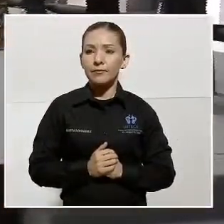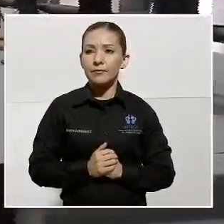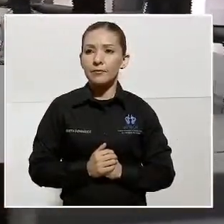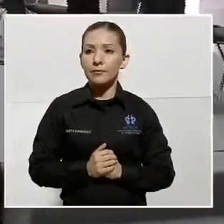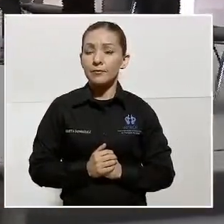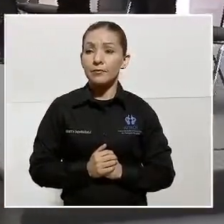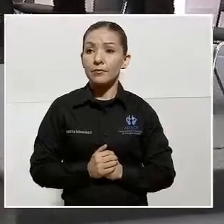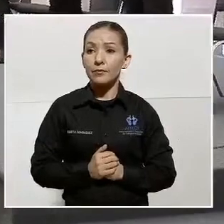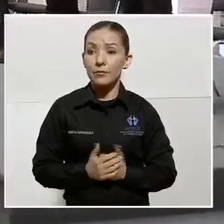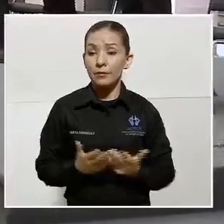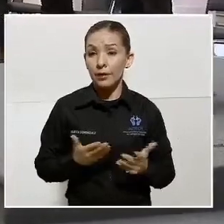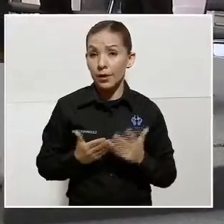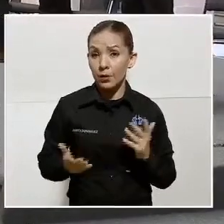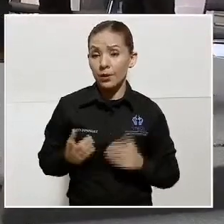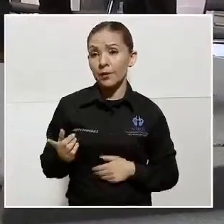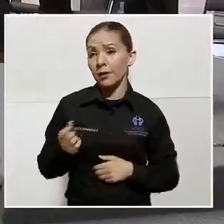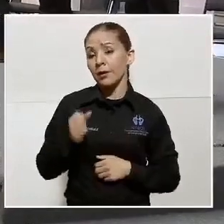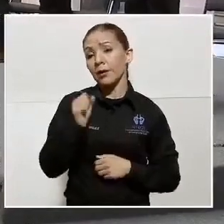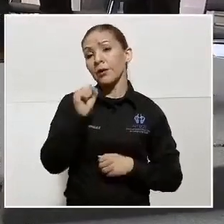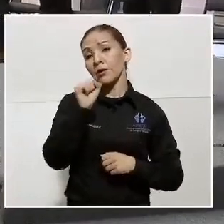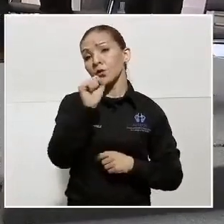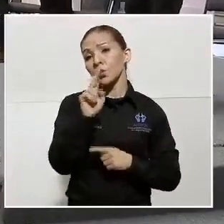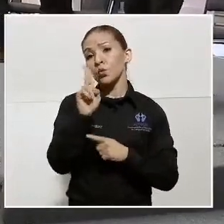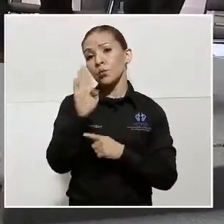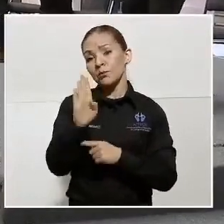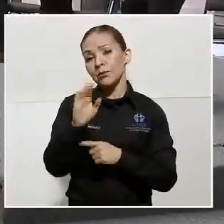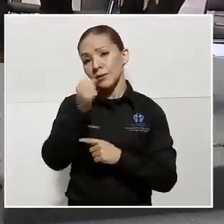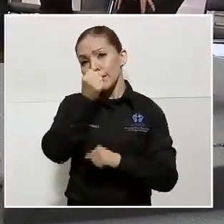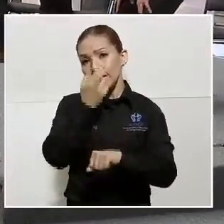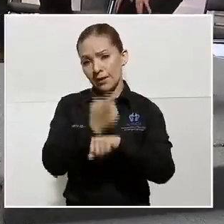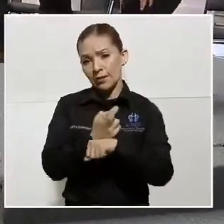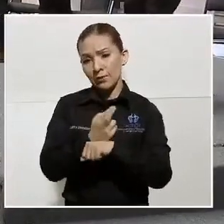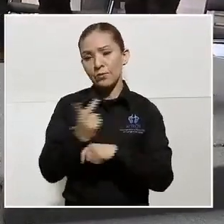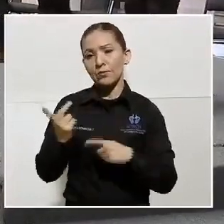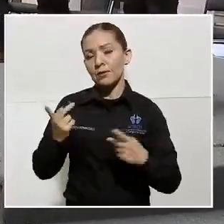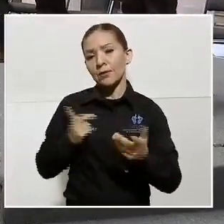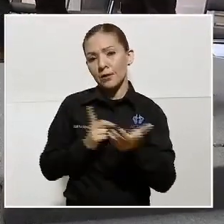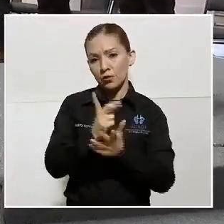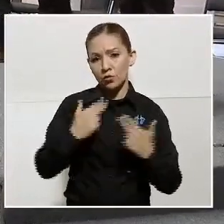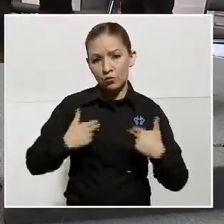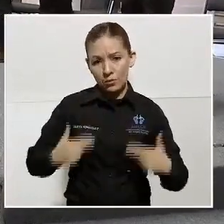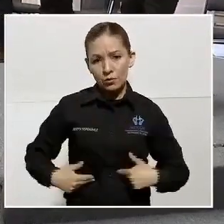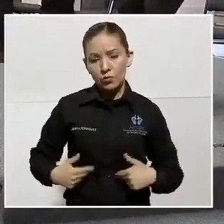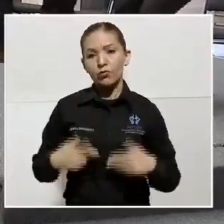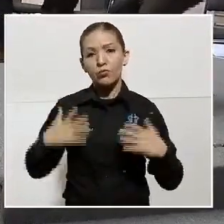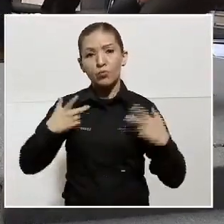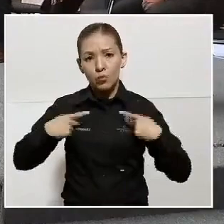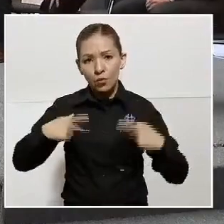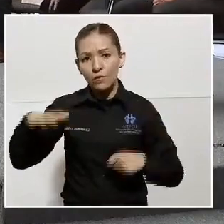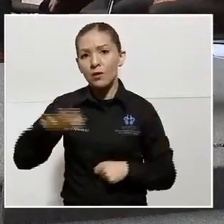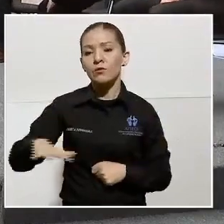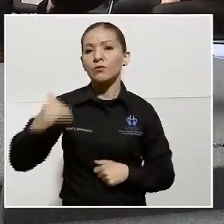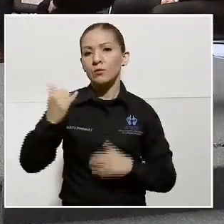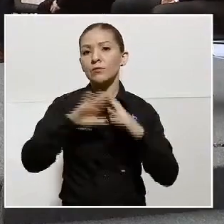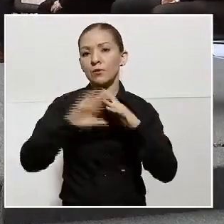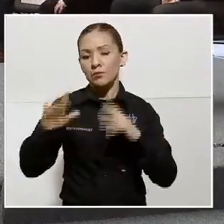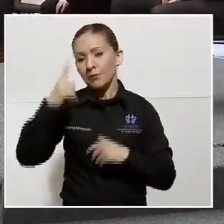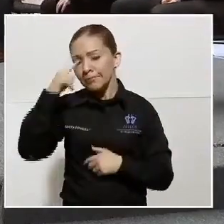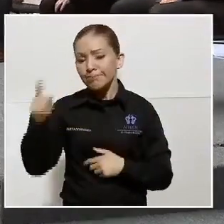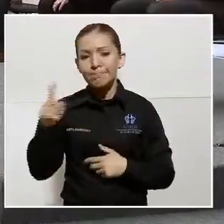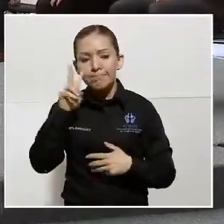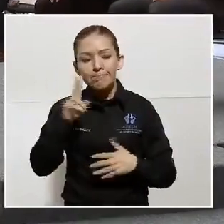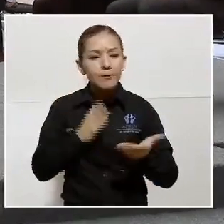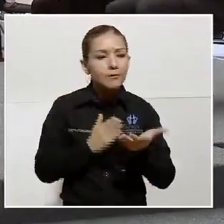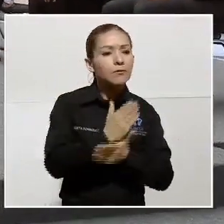Pedimos la palabra del subsecretario de Derechos Humanos, Población y Migración y presidente de la Comisión para el Acceso a la Verdad,